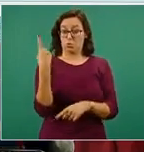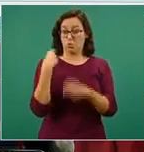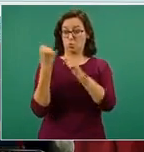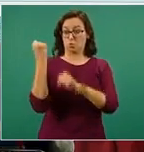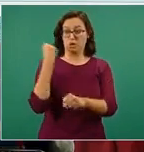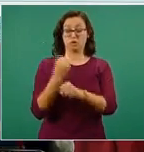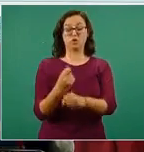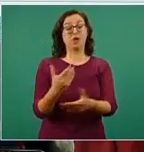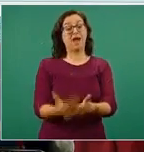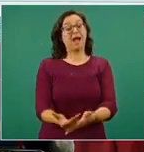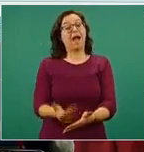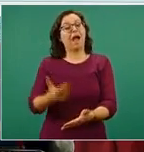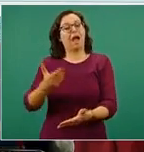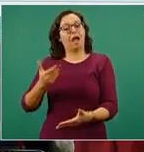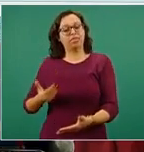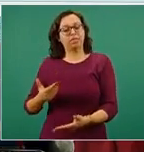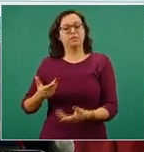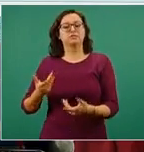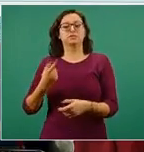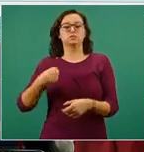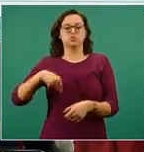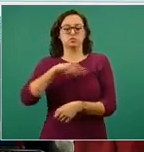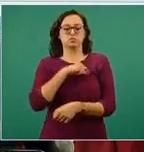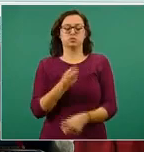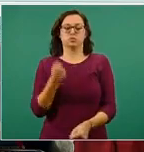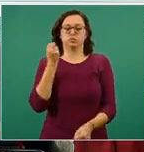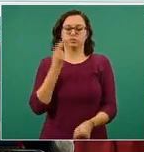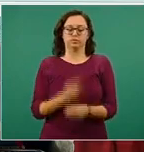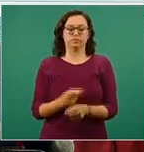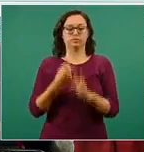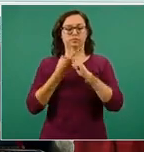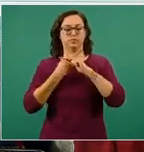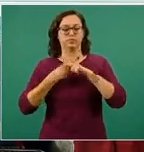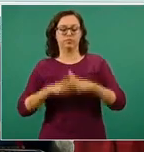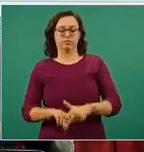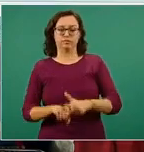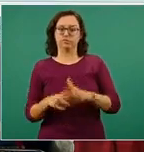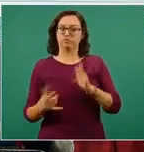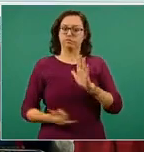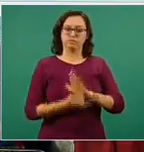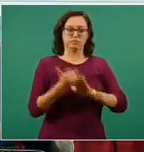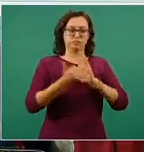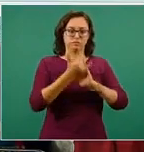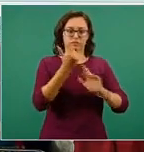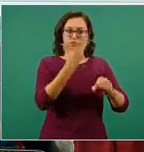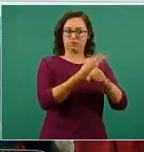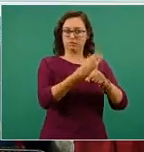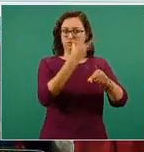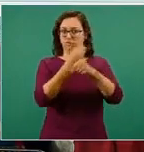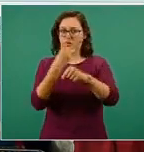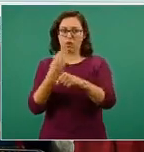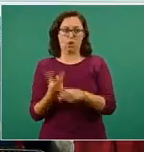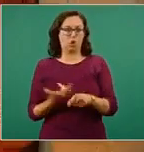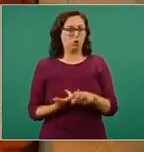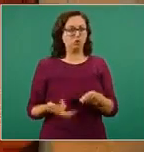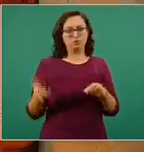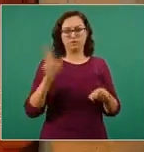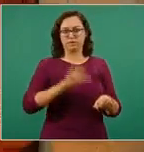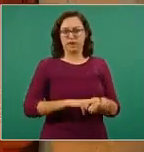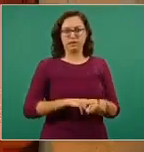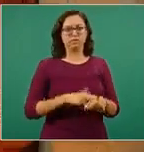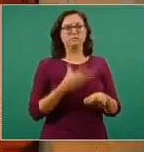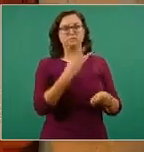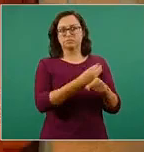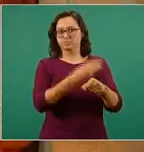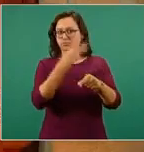nosotros empezamos a colocar y a construir las clínicas y a reconvertir las clínicas COVID.